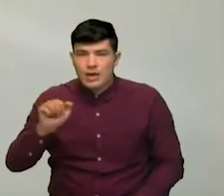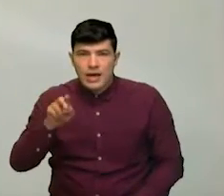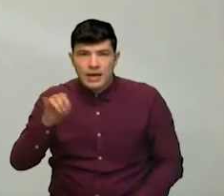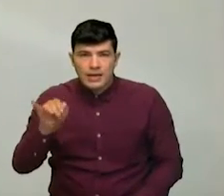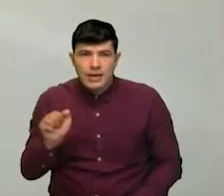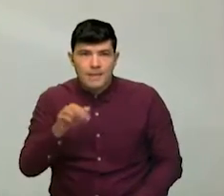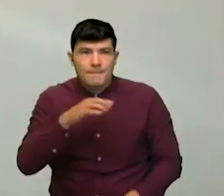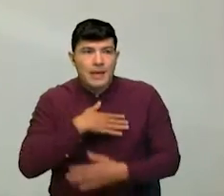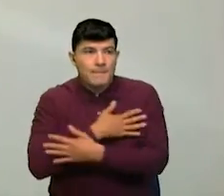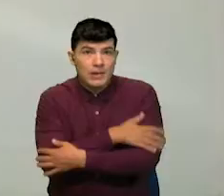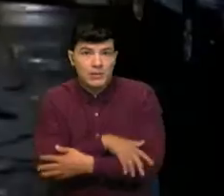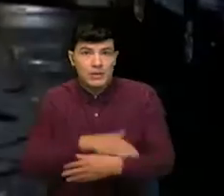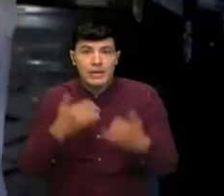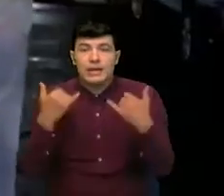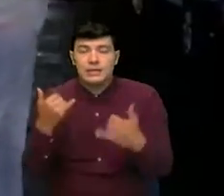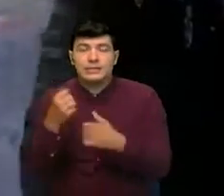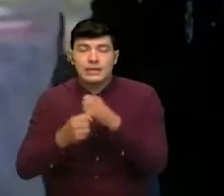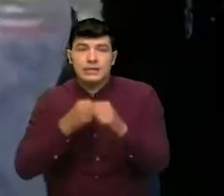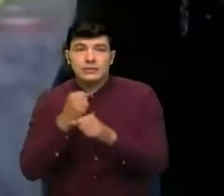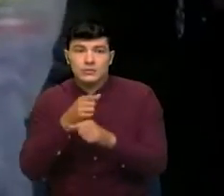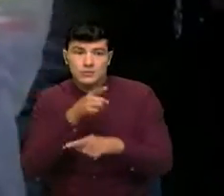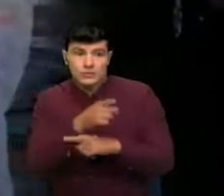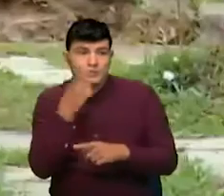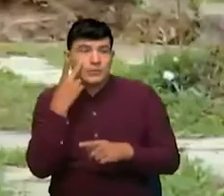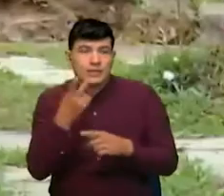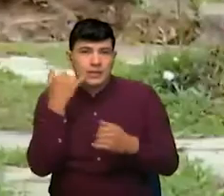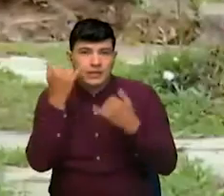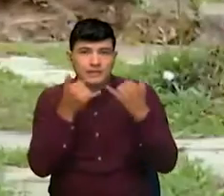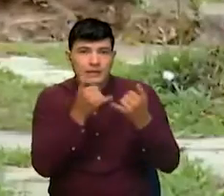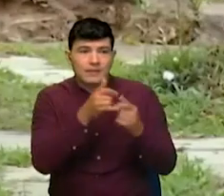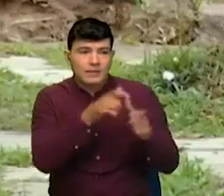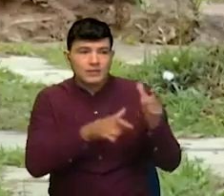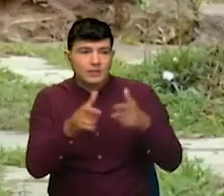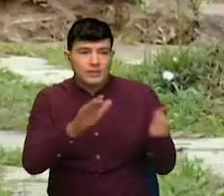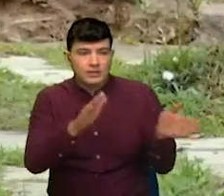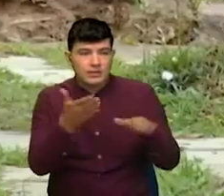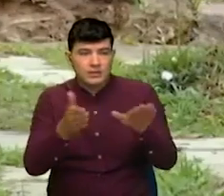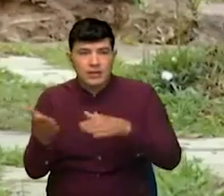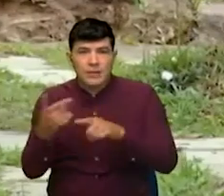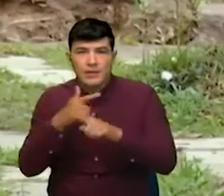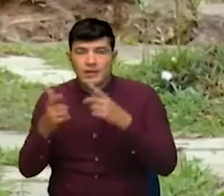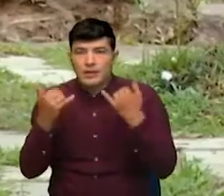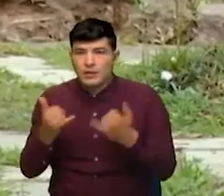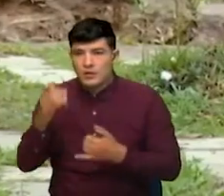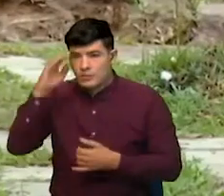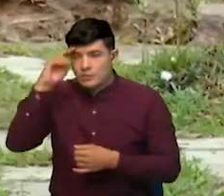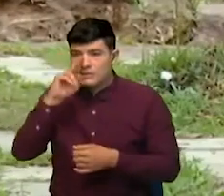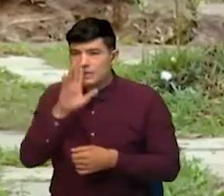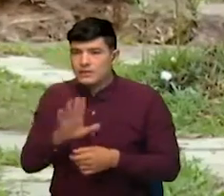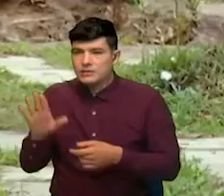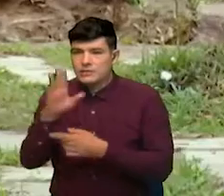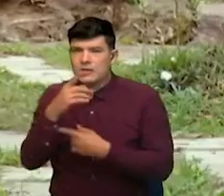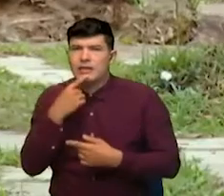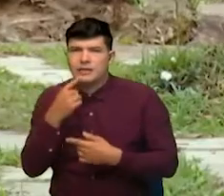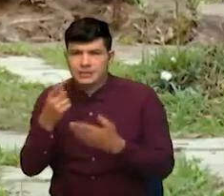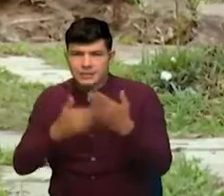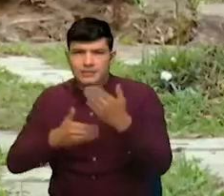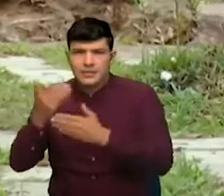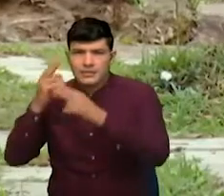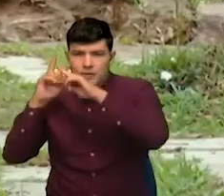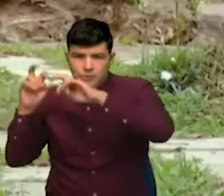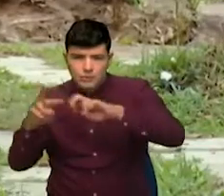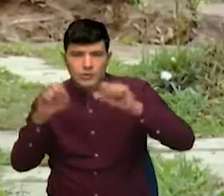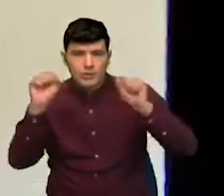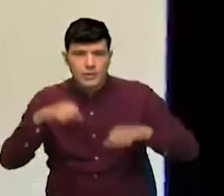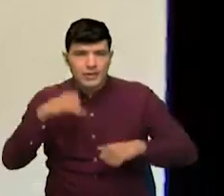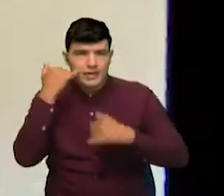registrado homicidios en este año y lo que ha manifestado la policía es que ellos están trabajando en la investigación para poder dar con los